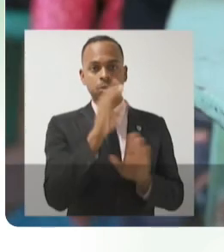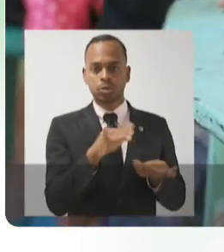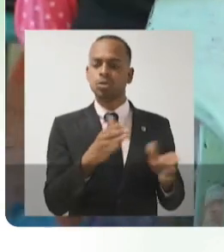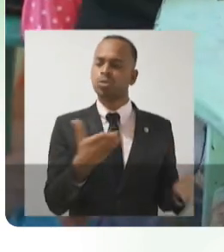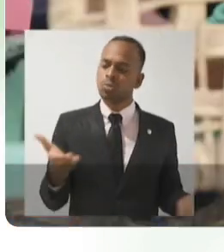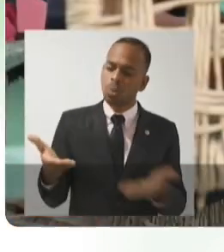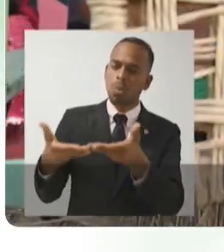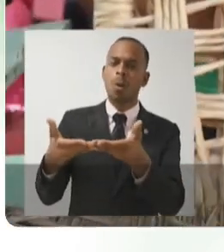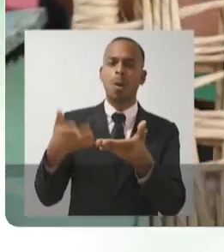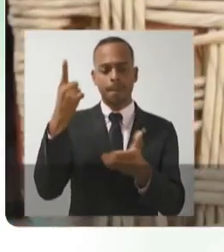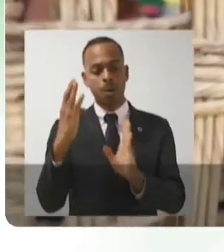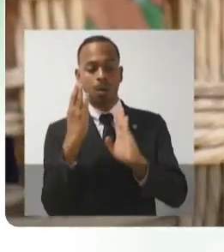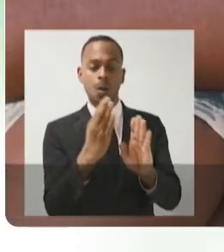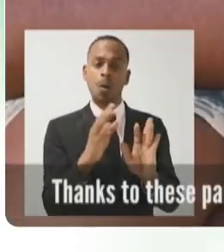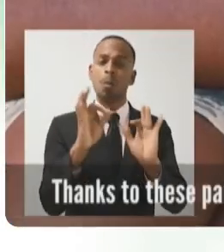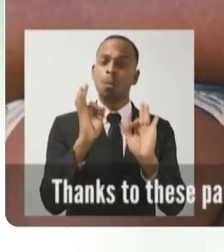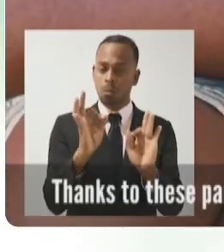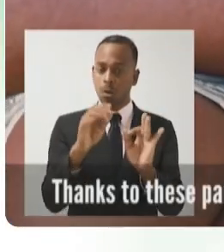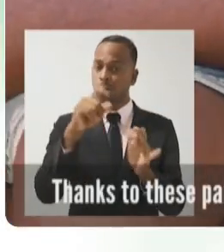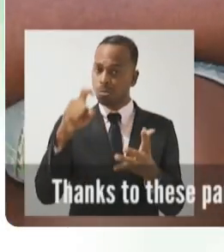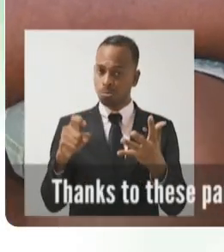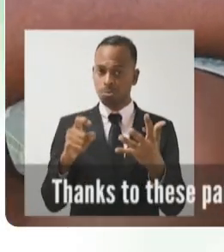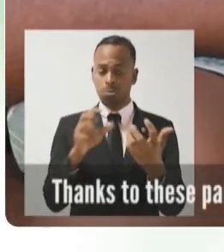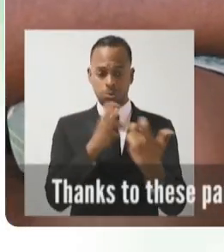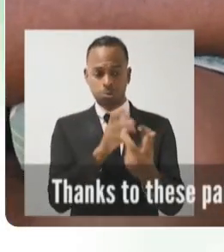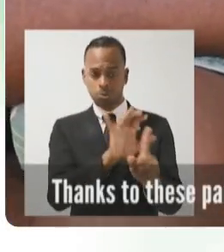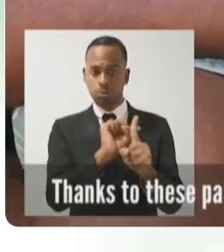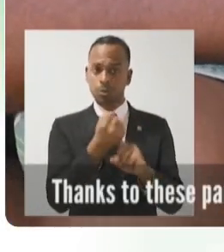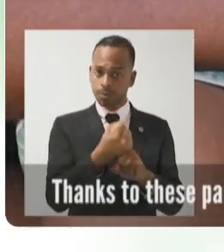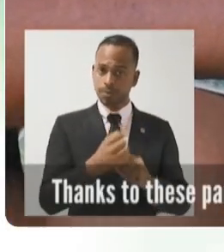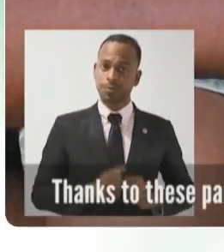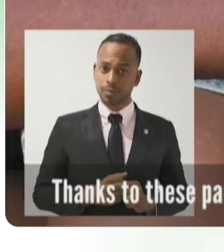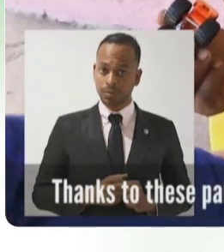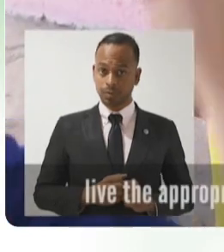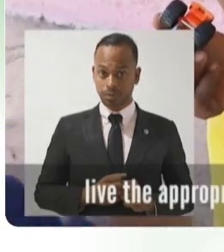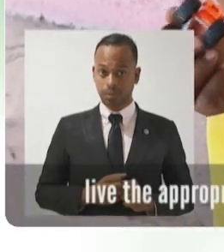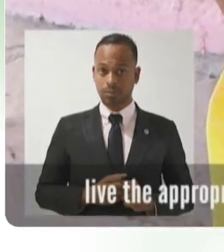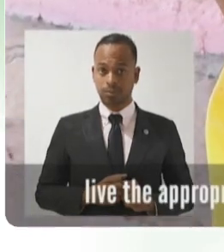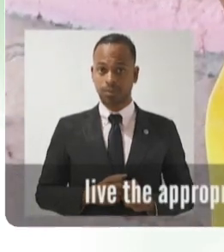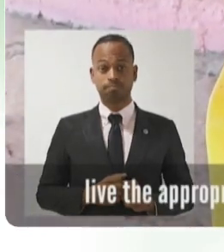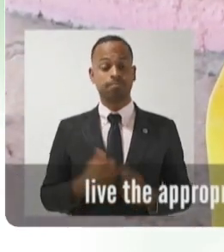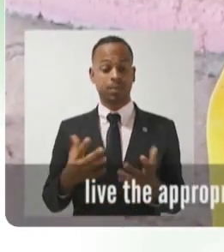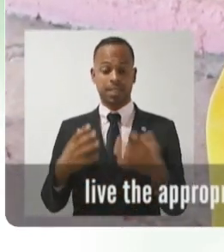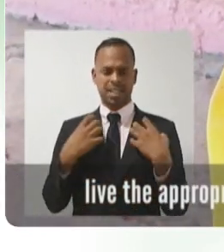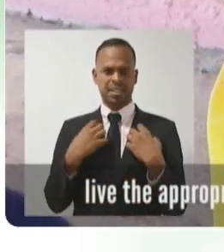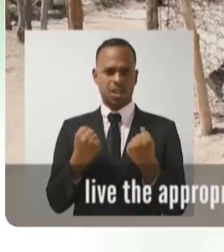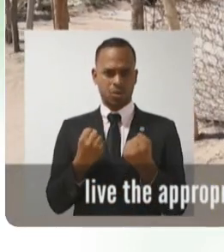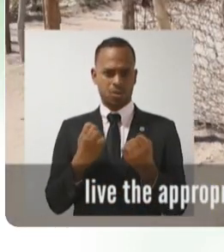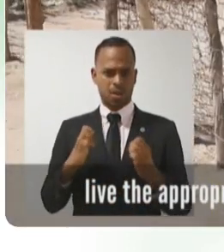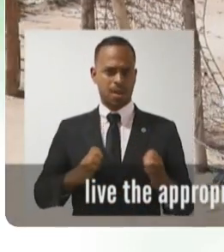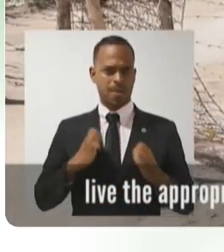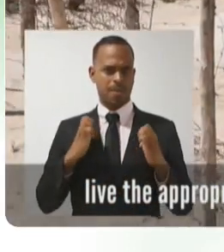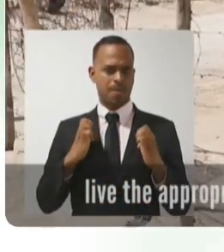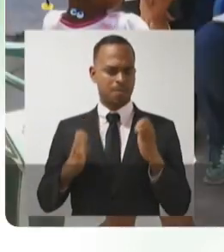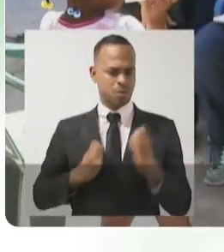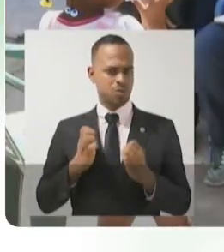niños oportuno para que reciban la atención necesaria según su condición. Las agentes de salud emocional son las que